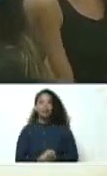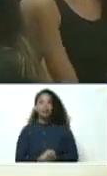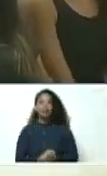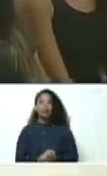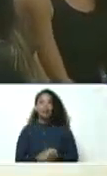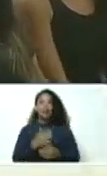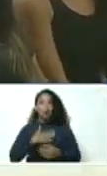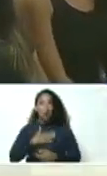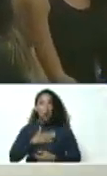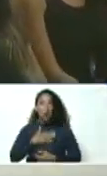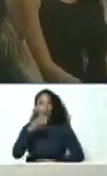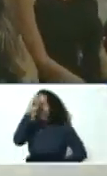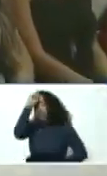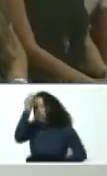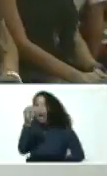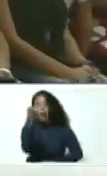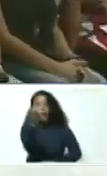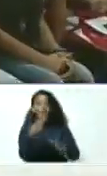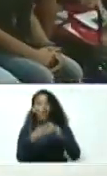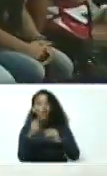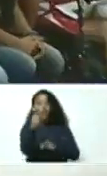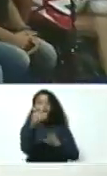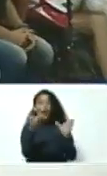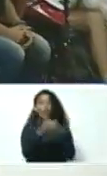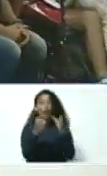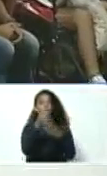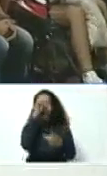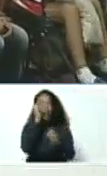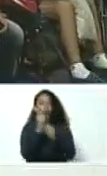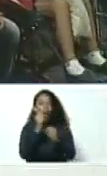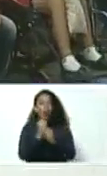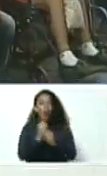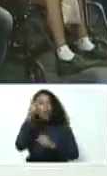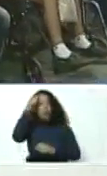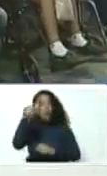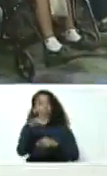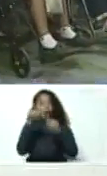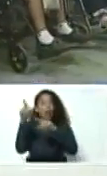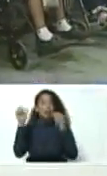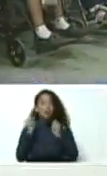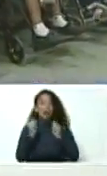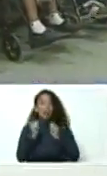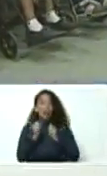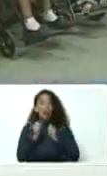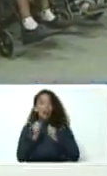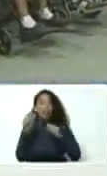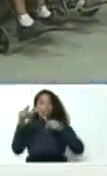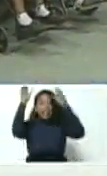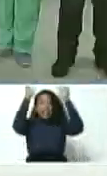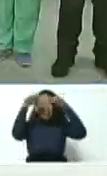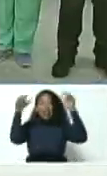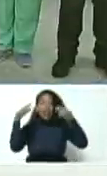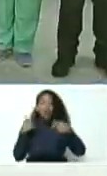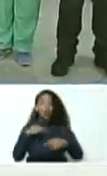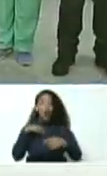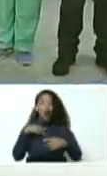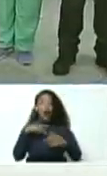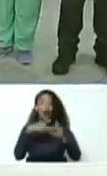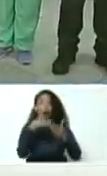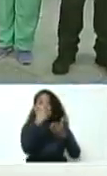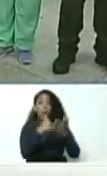mi reconocimiento a ti, a todo tu equipo y al pueblo, porque un torrencial aguacero como este, teníamos el programa previsto,